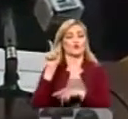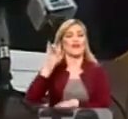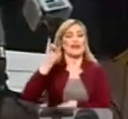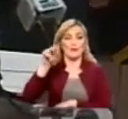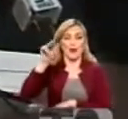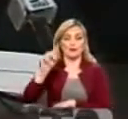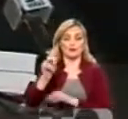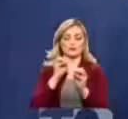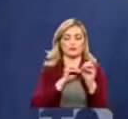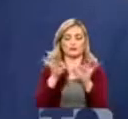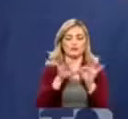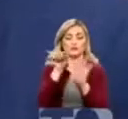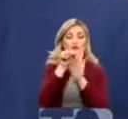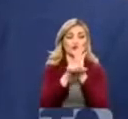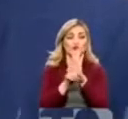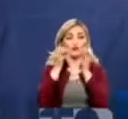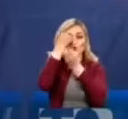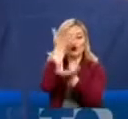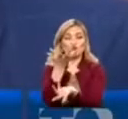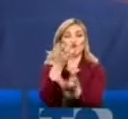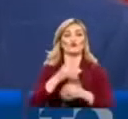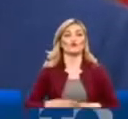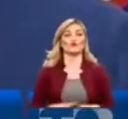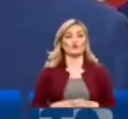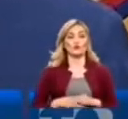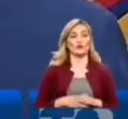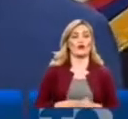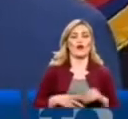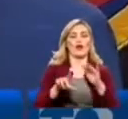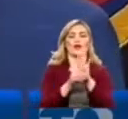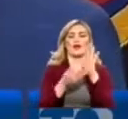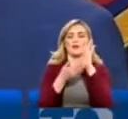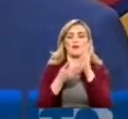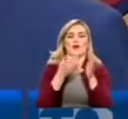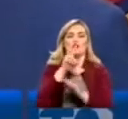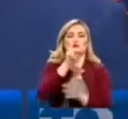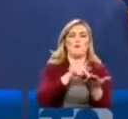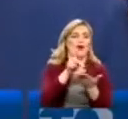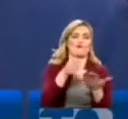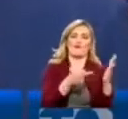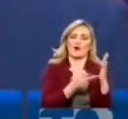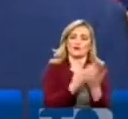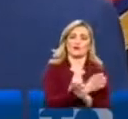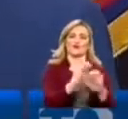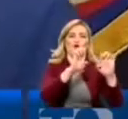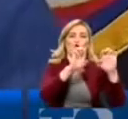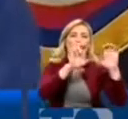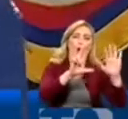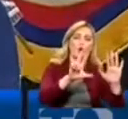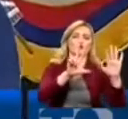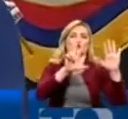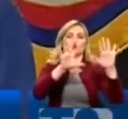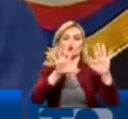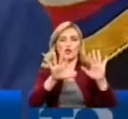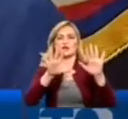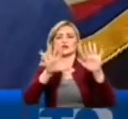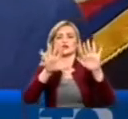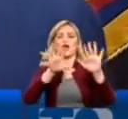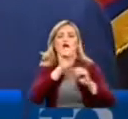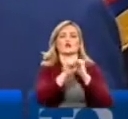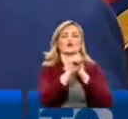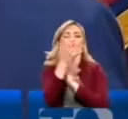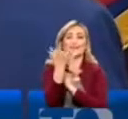más detalles del anuncio. La ley contempla exoneraciones tributarias de impuestos que van de 8, 10 y hasta 15